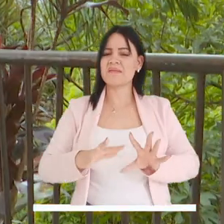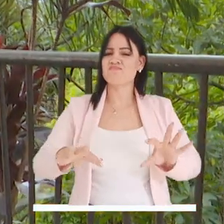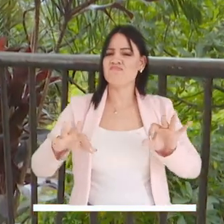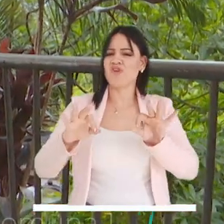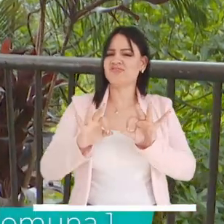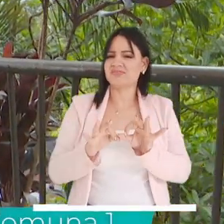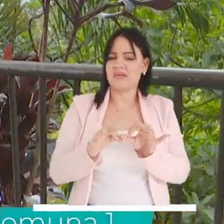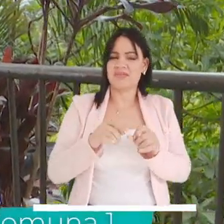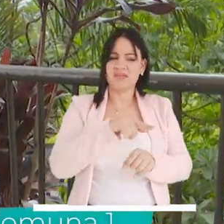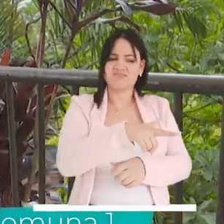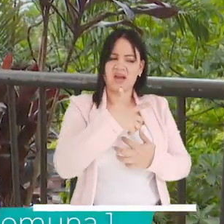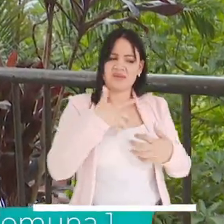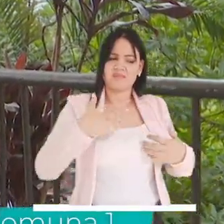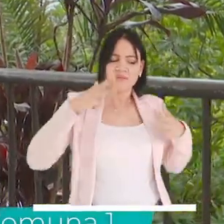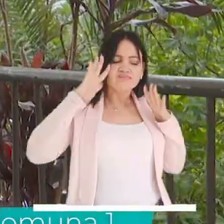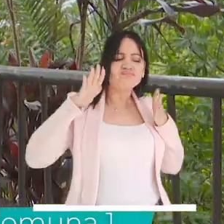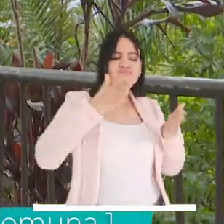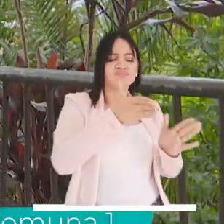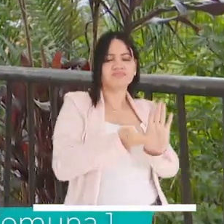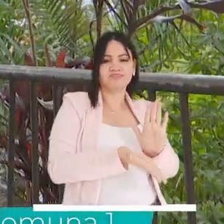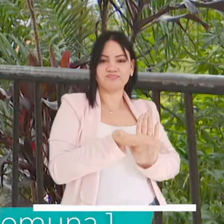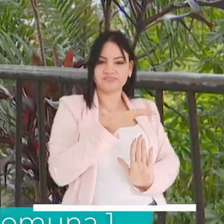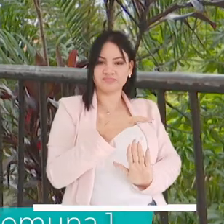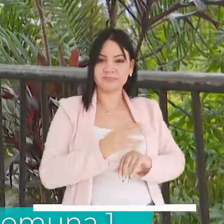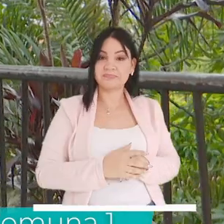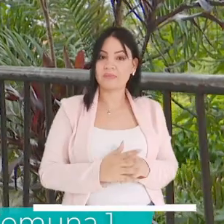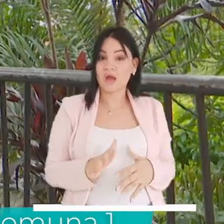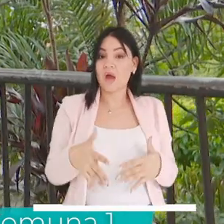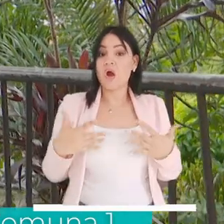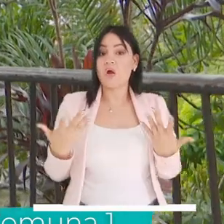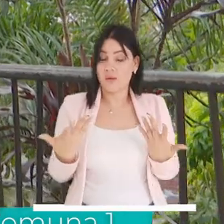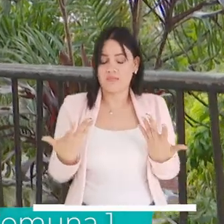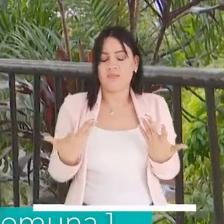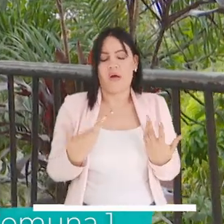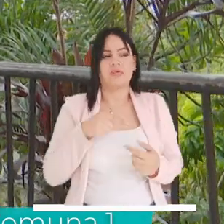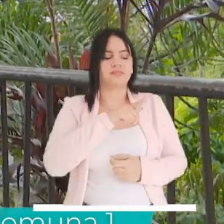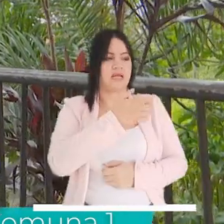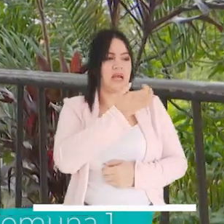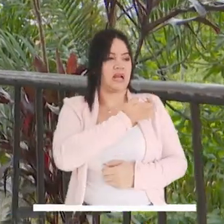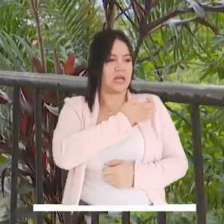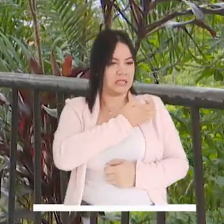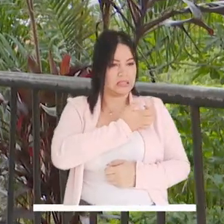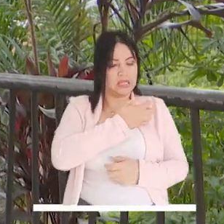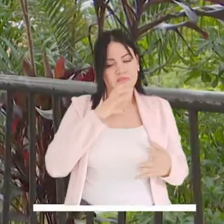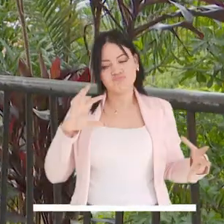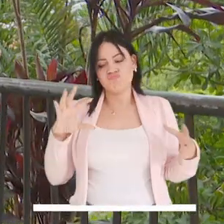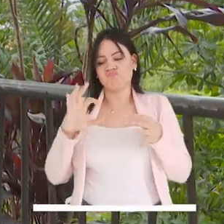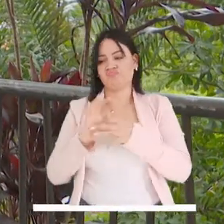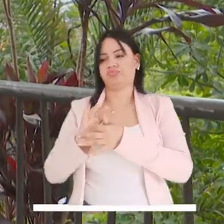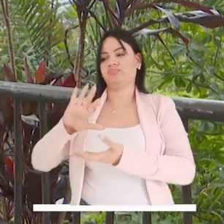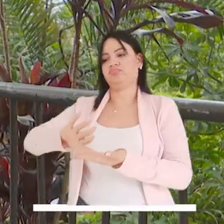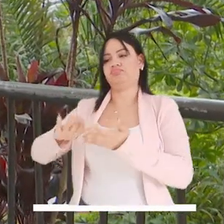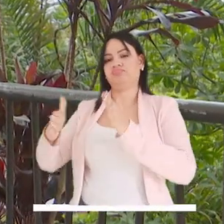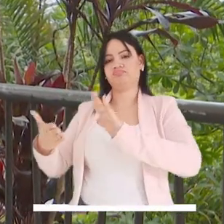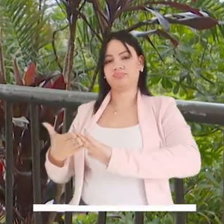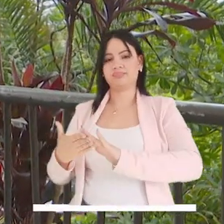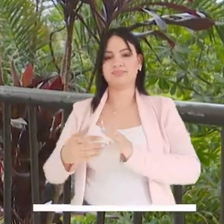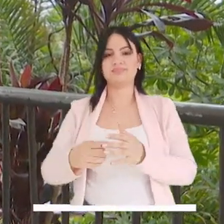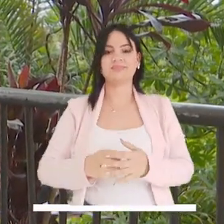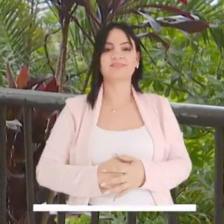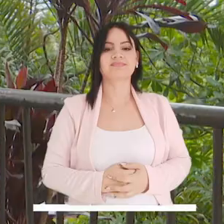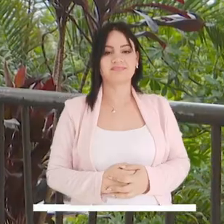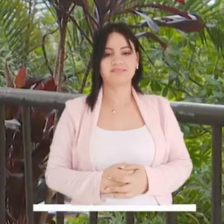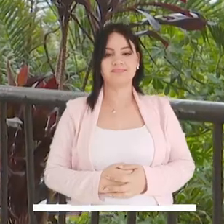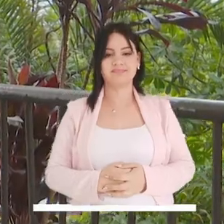Es importante generar acciones para el bienestar de nuestros animales. Estas acciones es importante que sean también en conjunto de